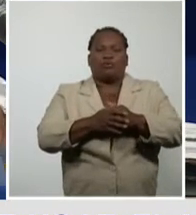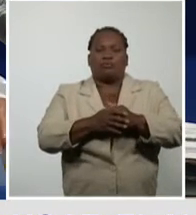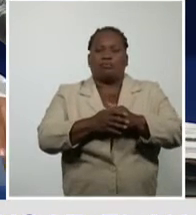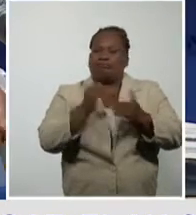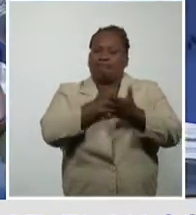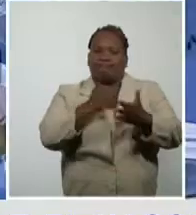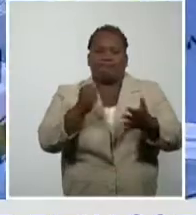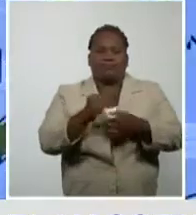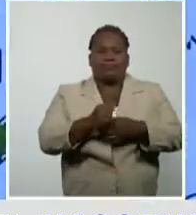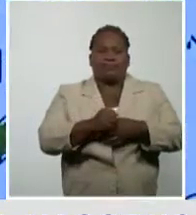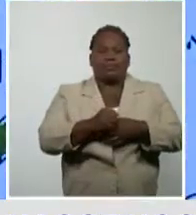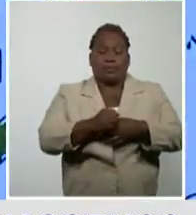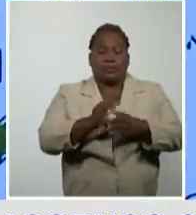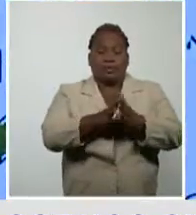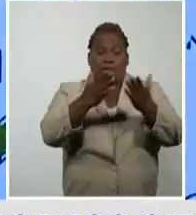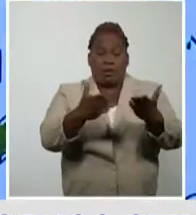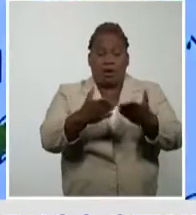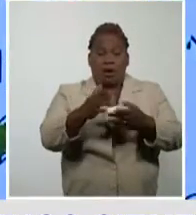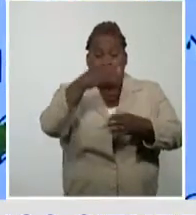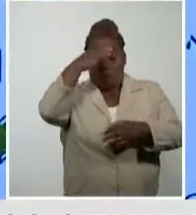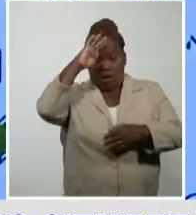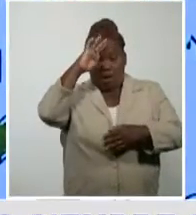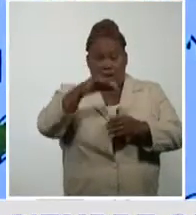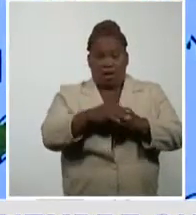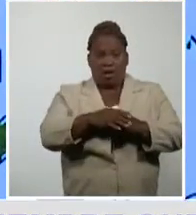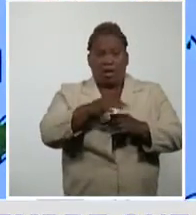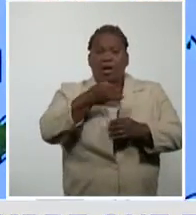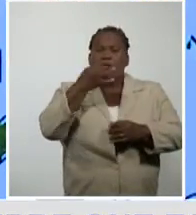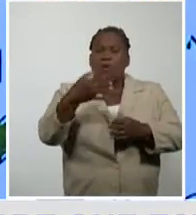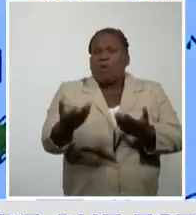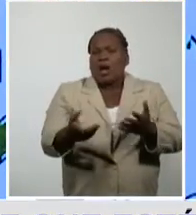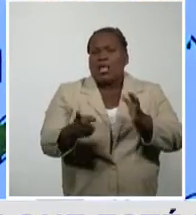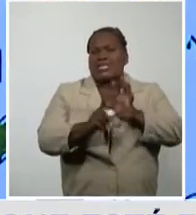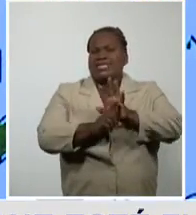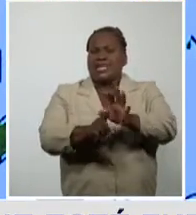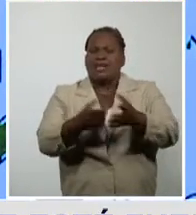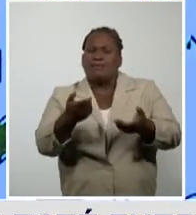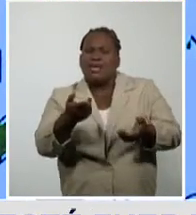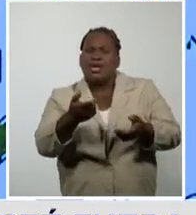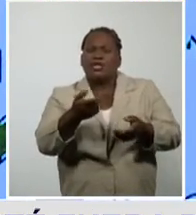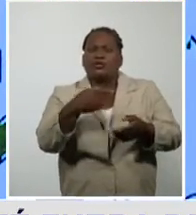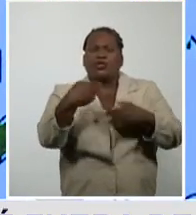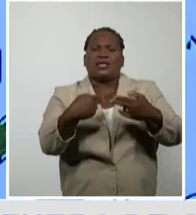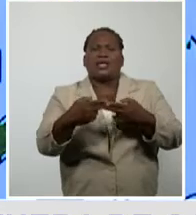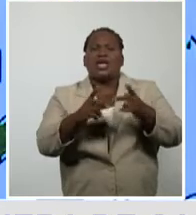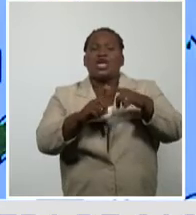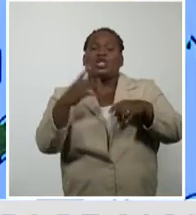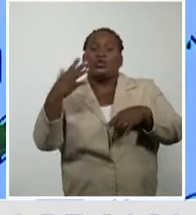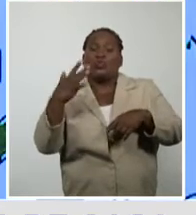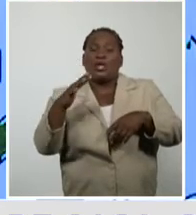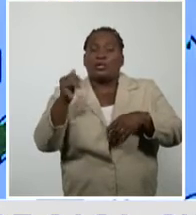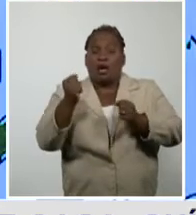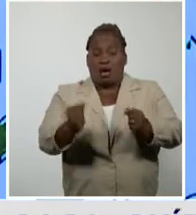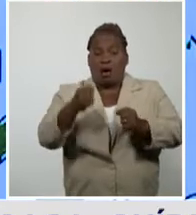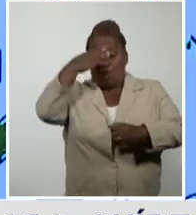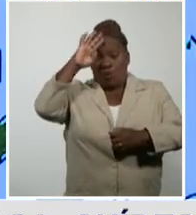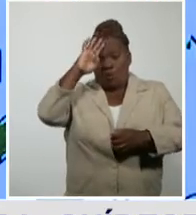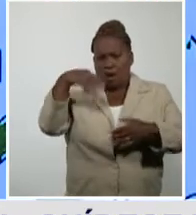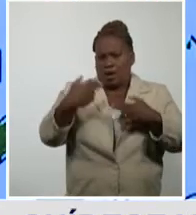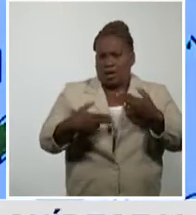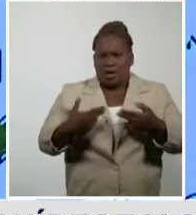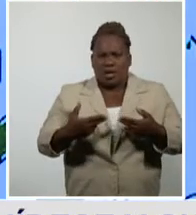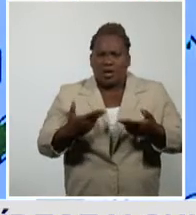Revista Cuba de Estados Unidos pregunta: ¿qué seguimiento médico se realiza a los turistas que aún permanecen en Cuba? ¿Qué protocolos